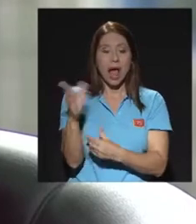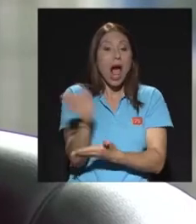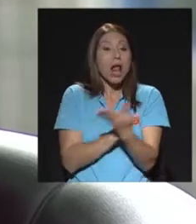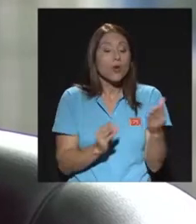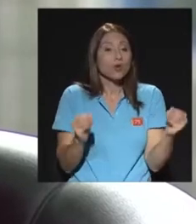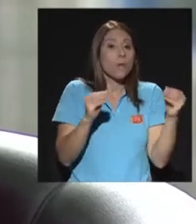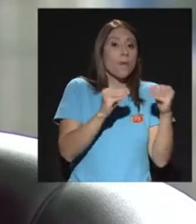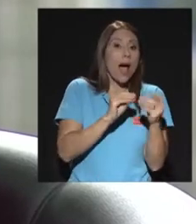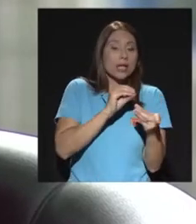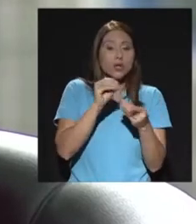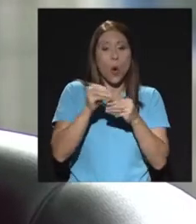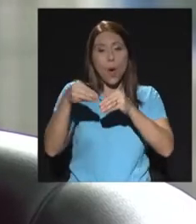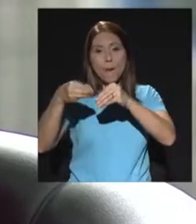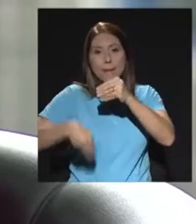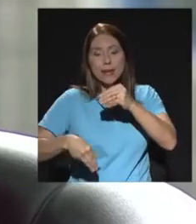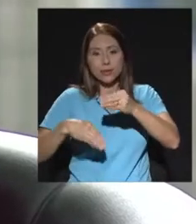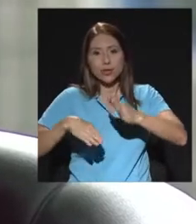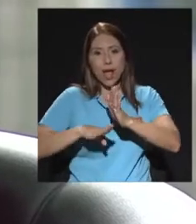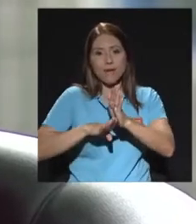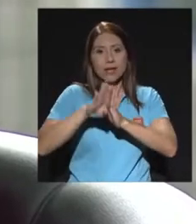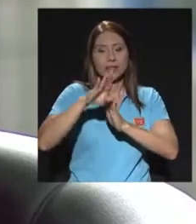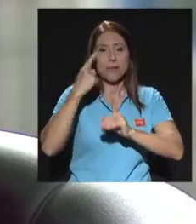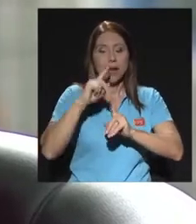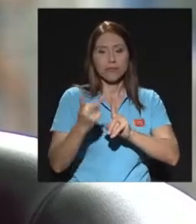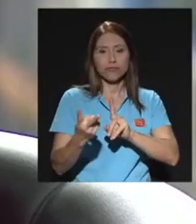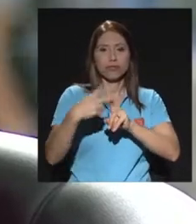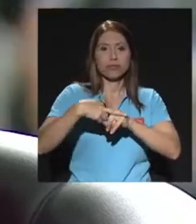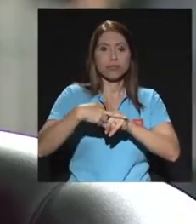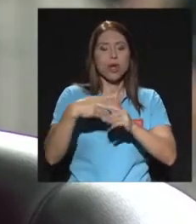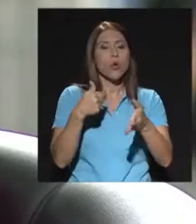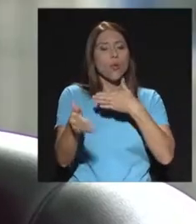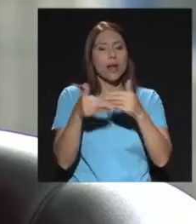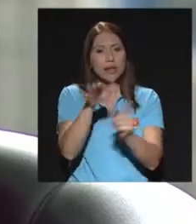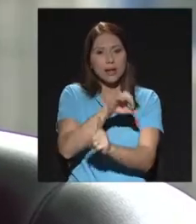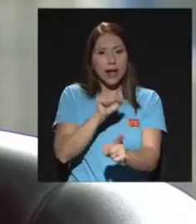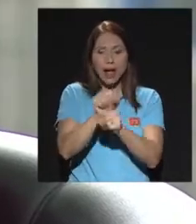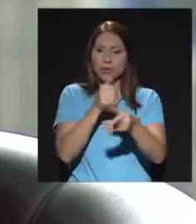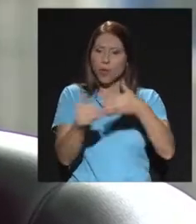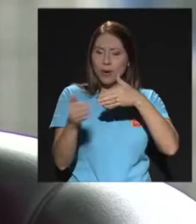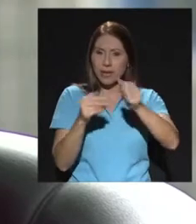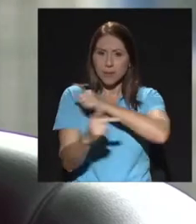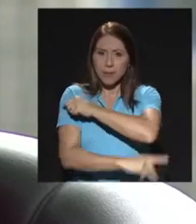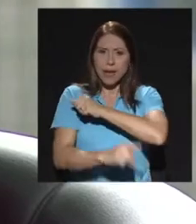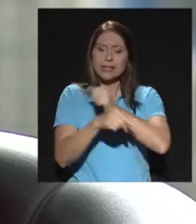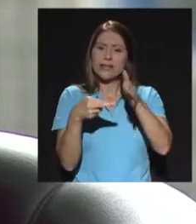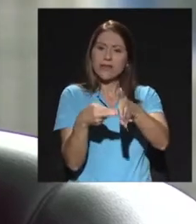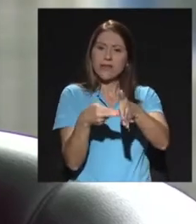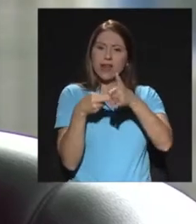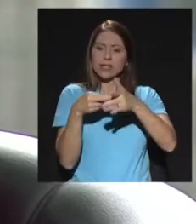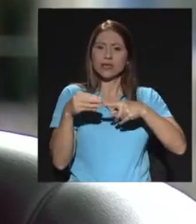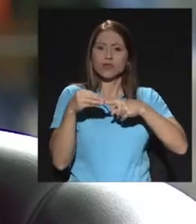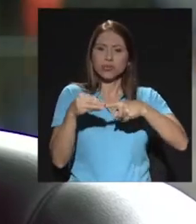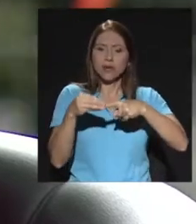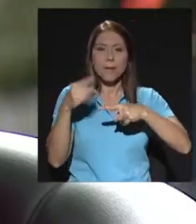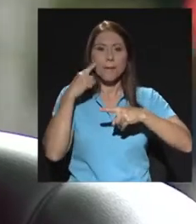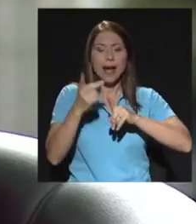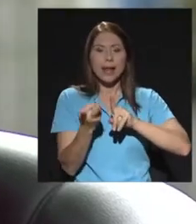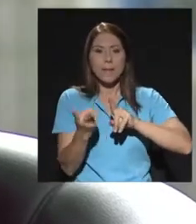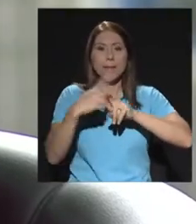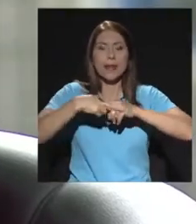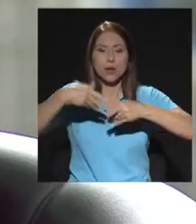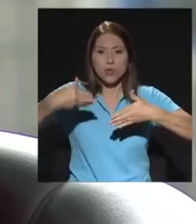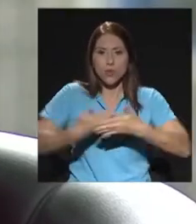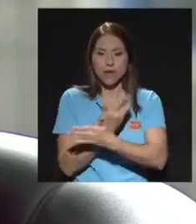implementación. En cualquier caso y en cualquier sociedad, uno de los requisitos fundamentales para la implementación de una